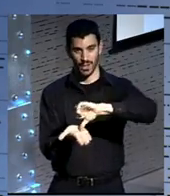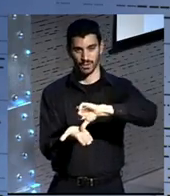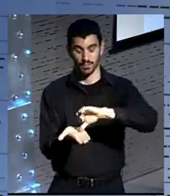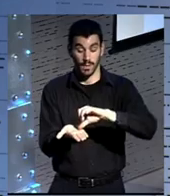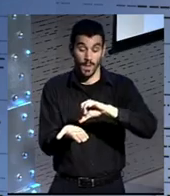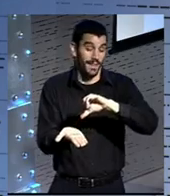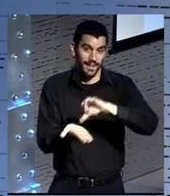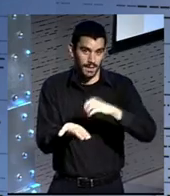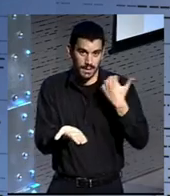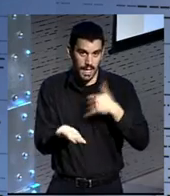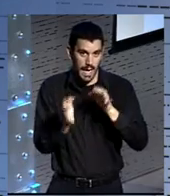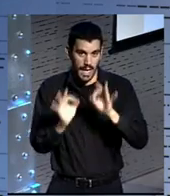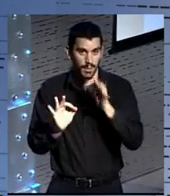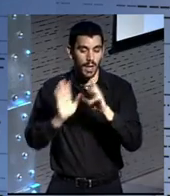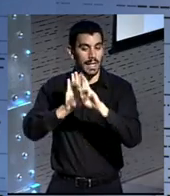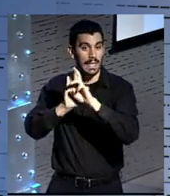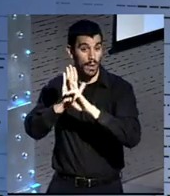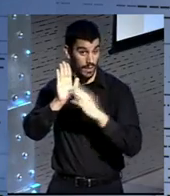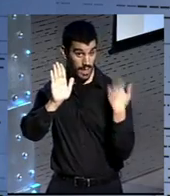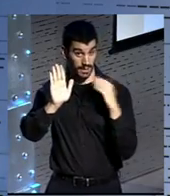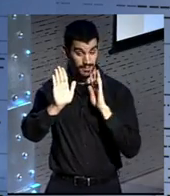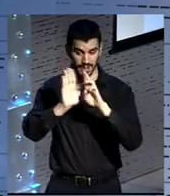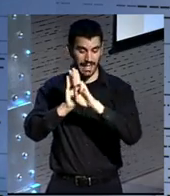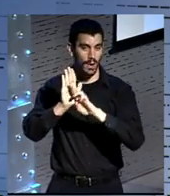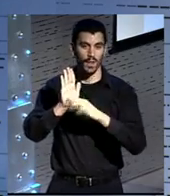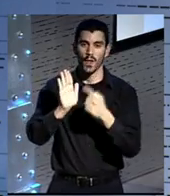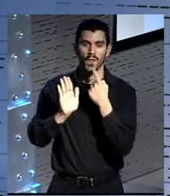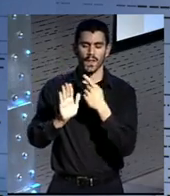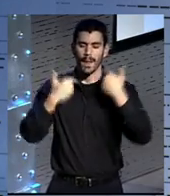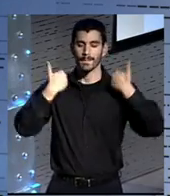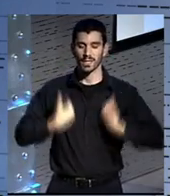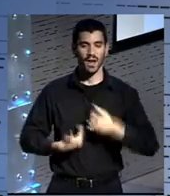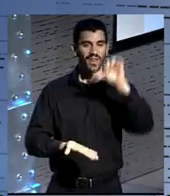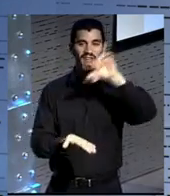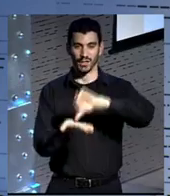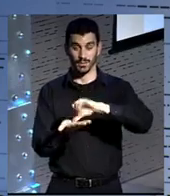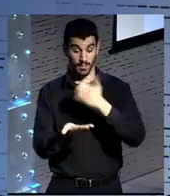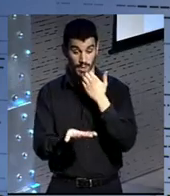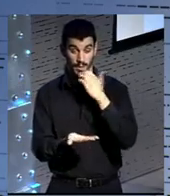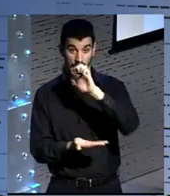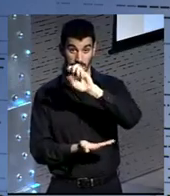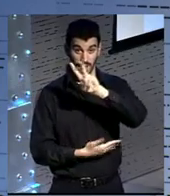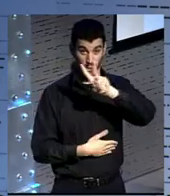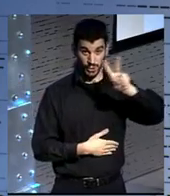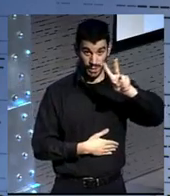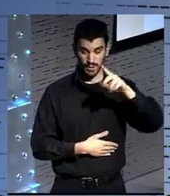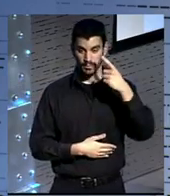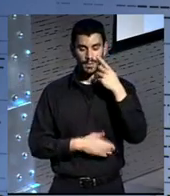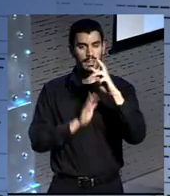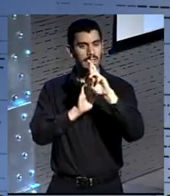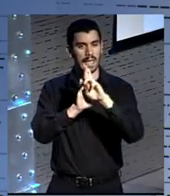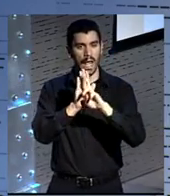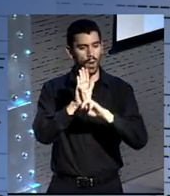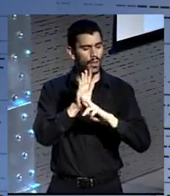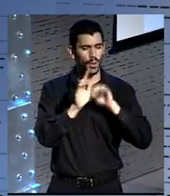de la regulación. En Estados Unidos, si hay una regulación clara que ha dejado como pozo esta